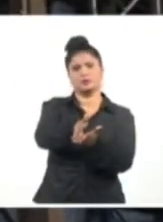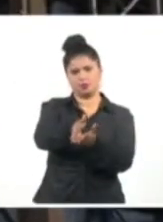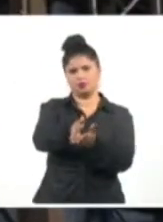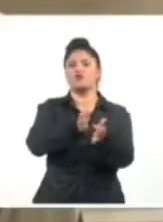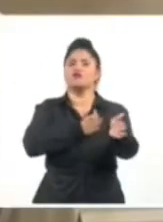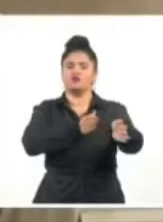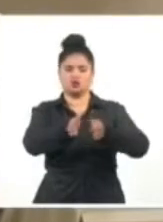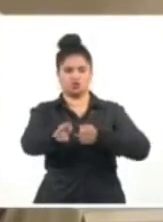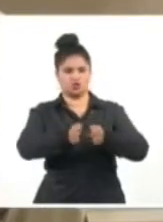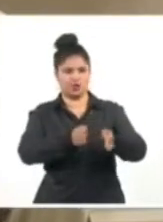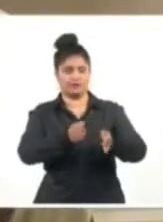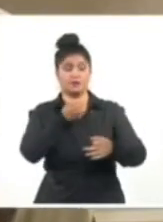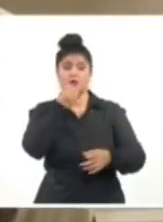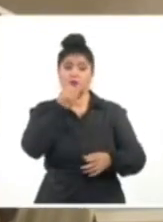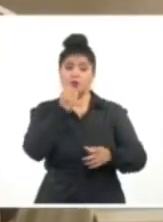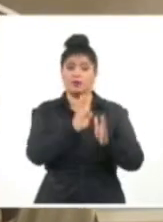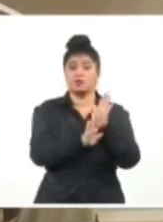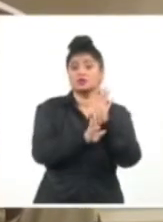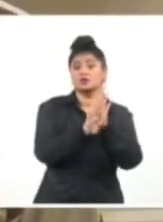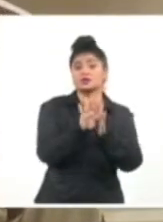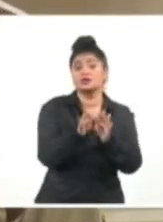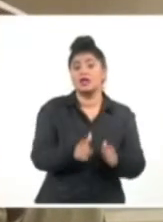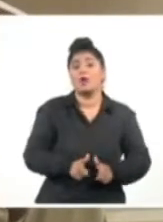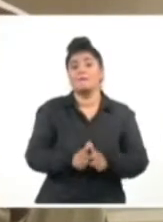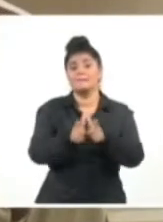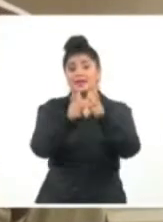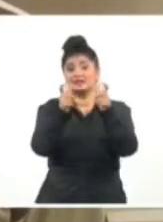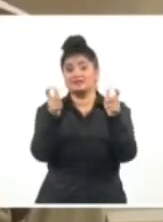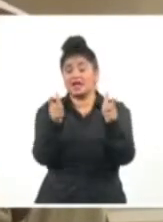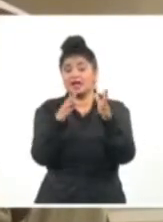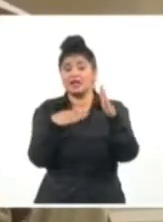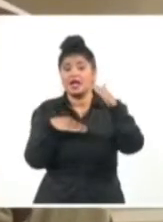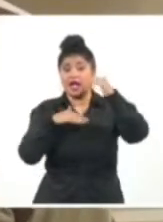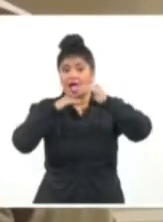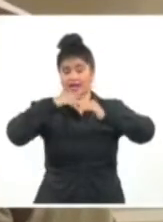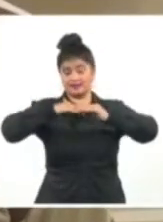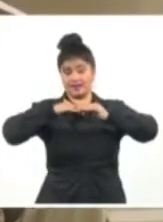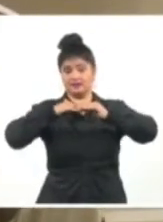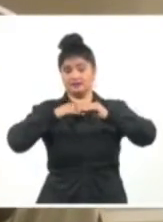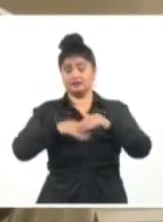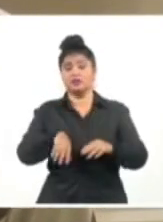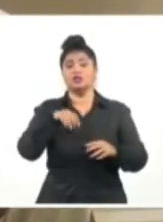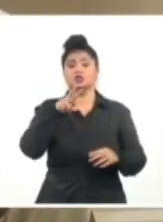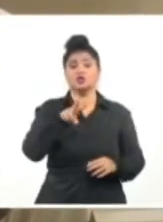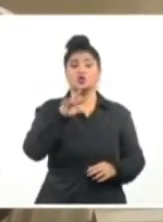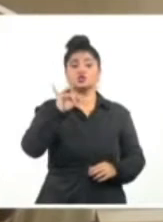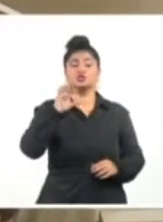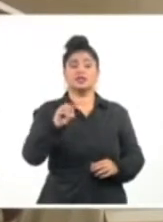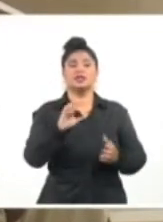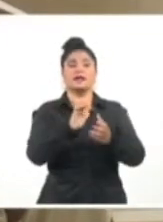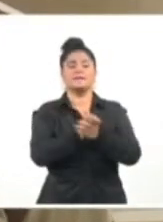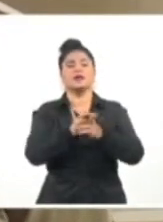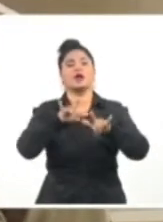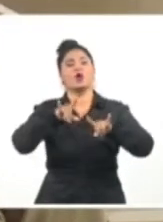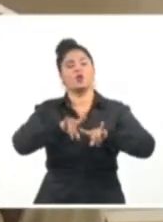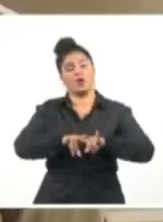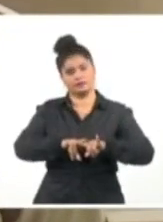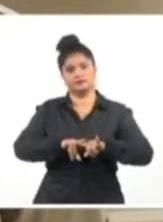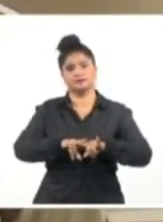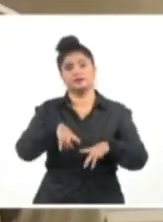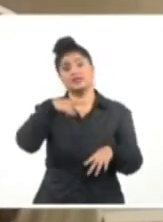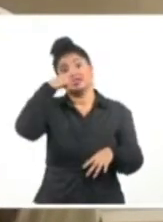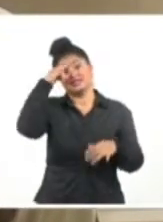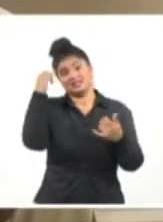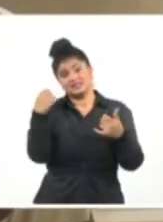aumentar la generación hasta aproximadamente 270 megawatts si diéramos